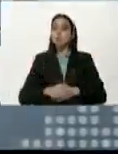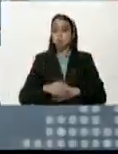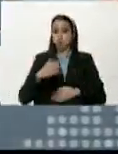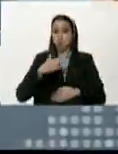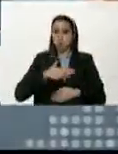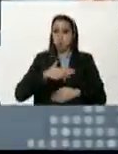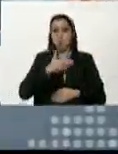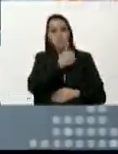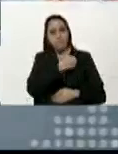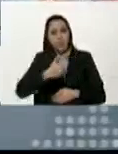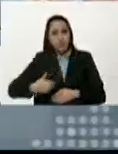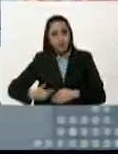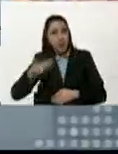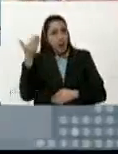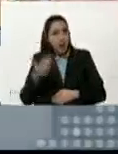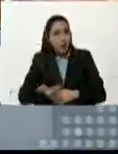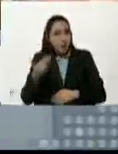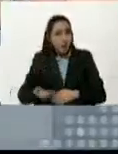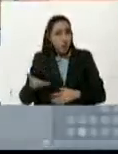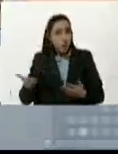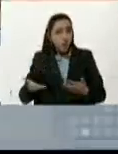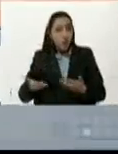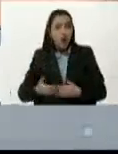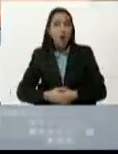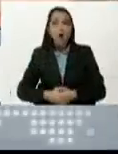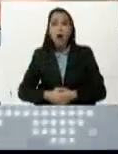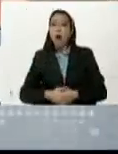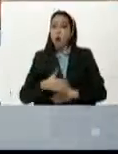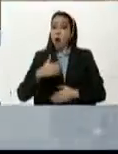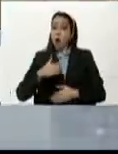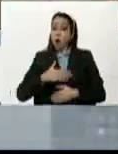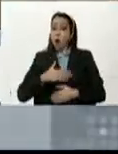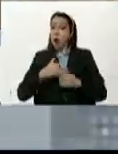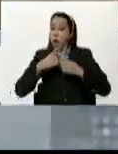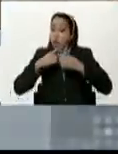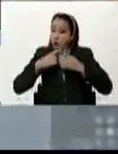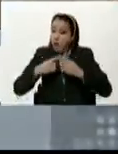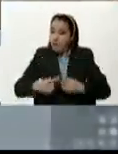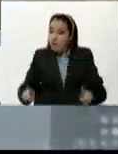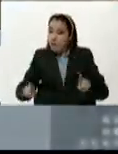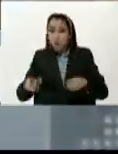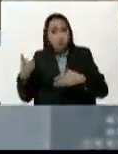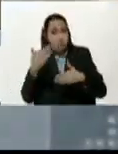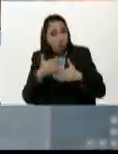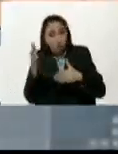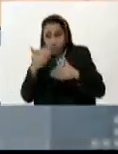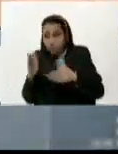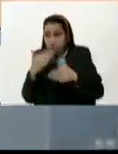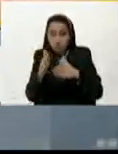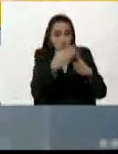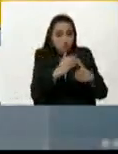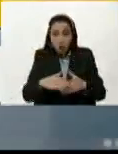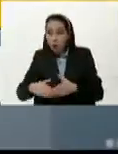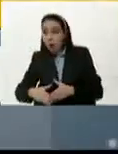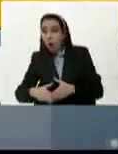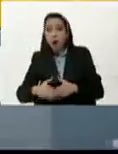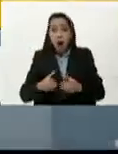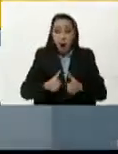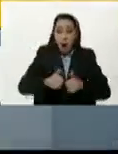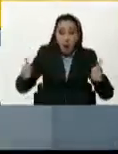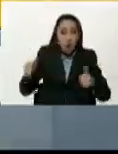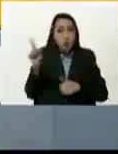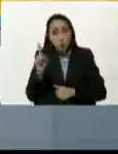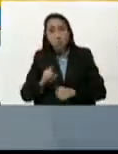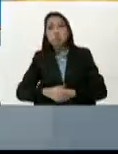presidente uno tiene que ser un estadista uno tiene que dejar las diferencias ideológicas y políticas y partidistas a un